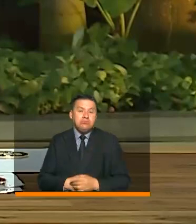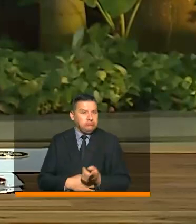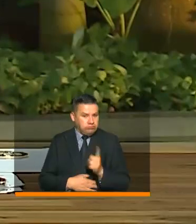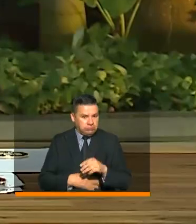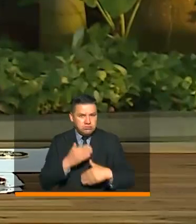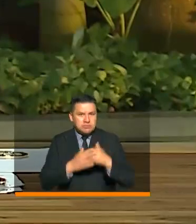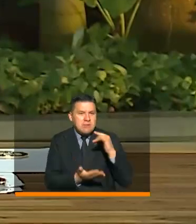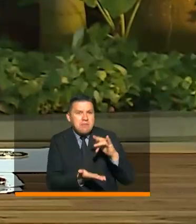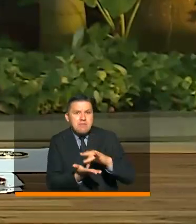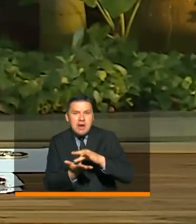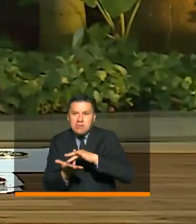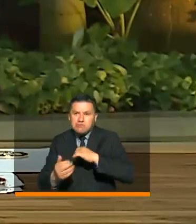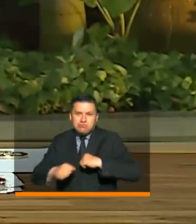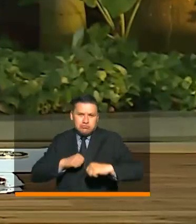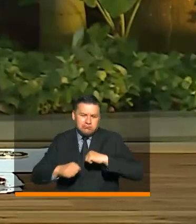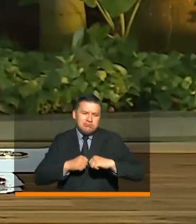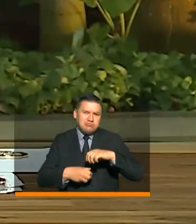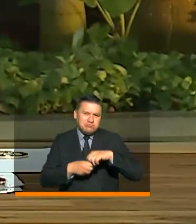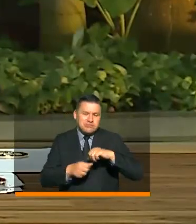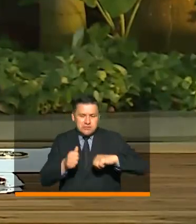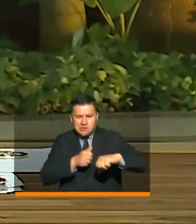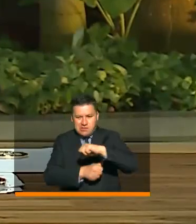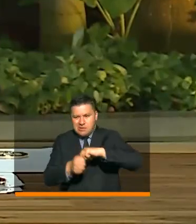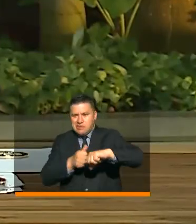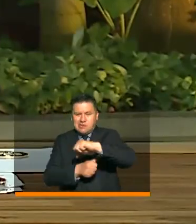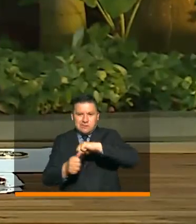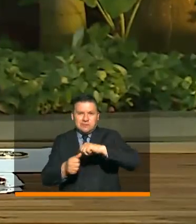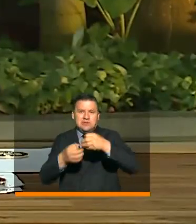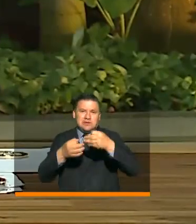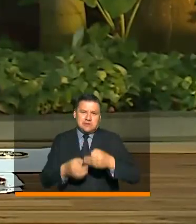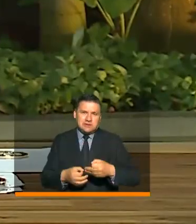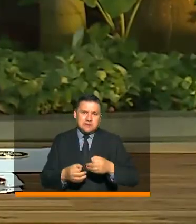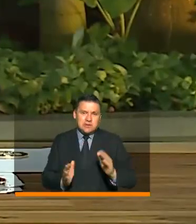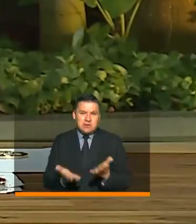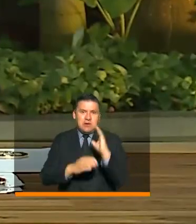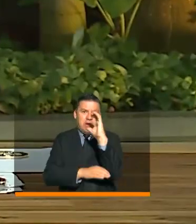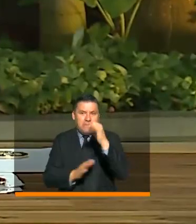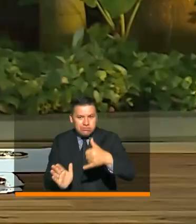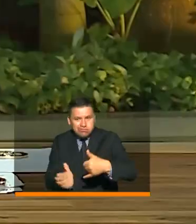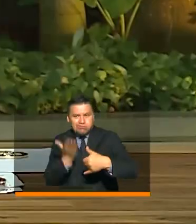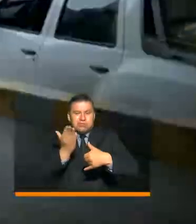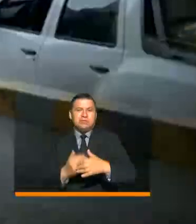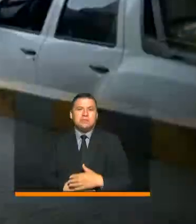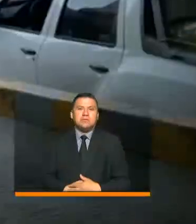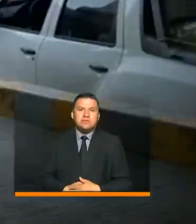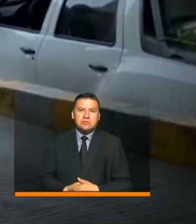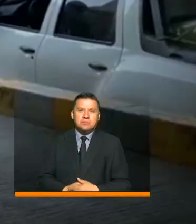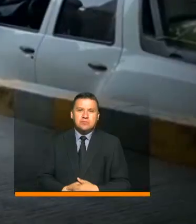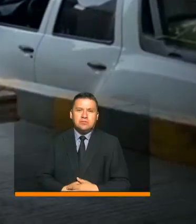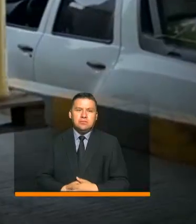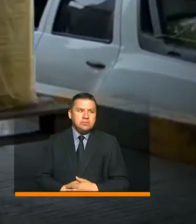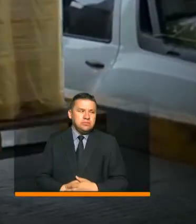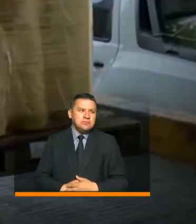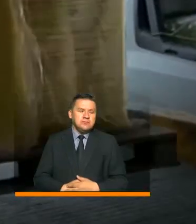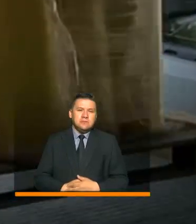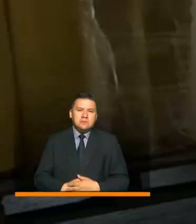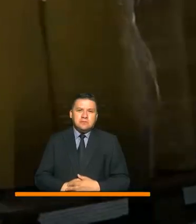que participa activamente en la reactivación segura de Colombia.